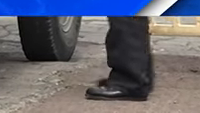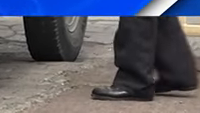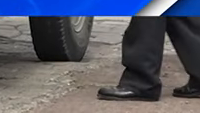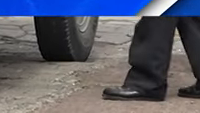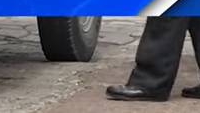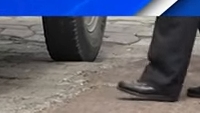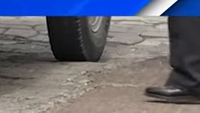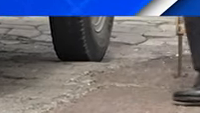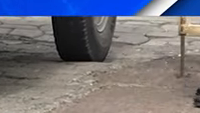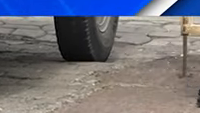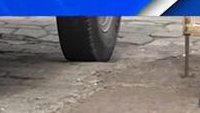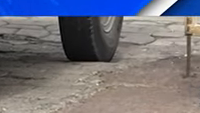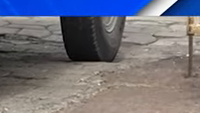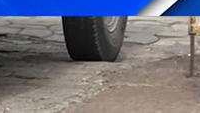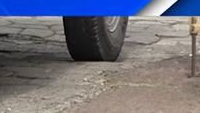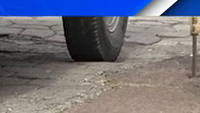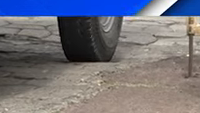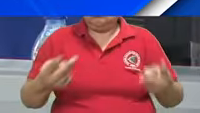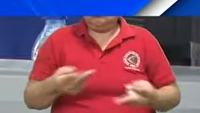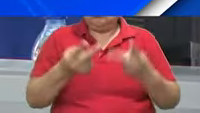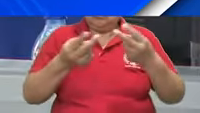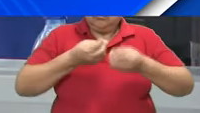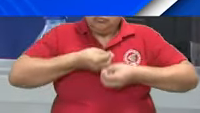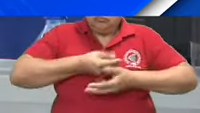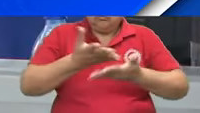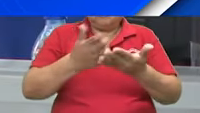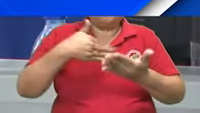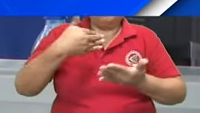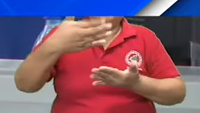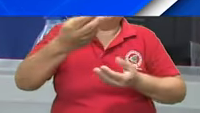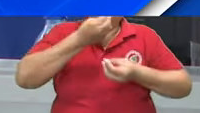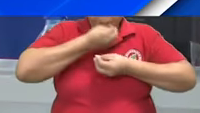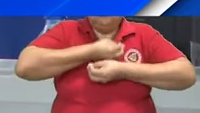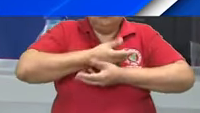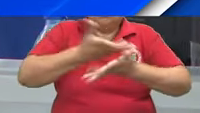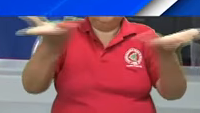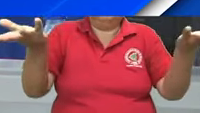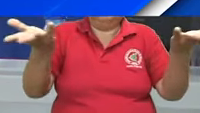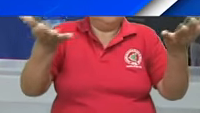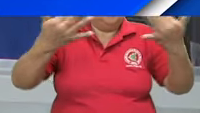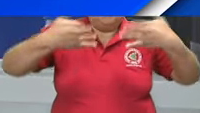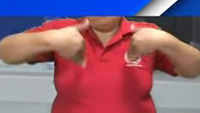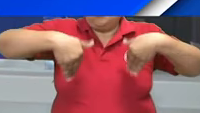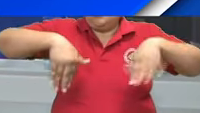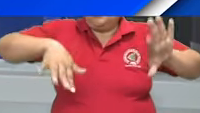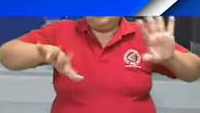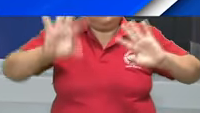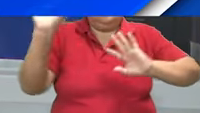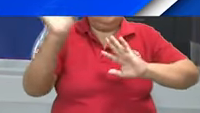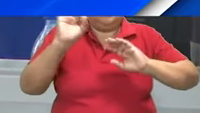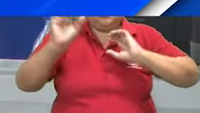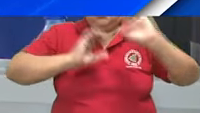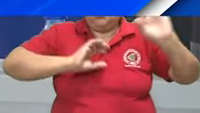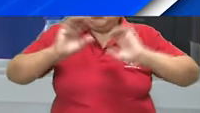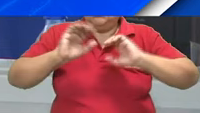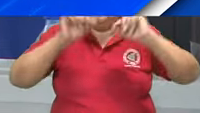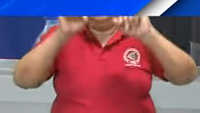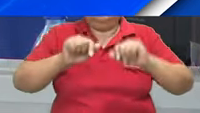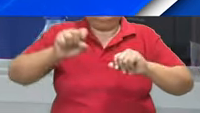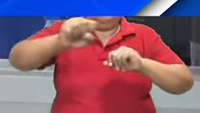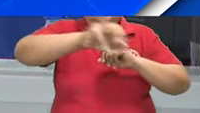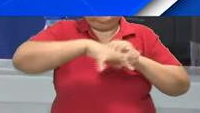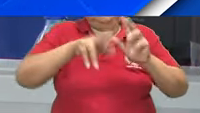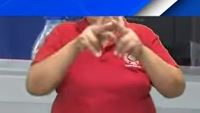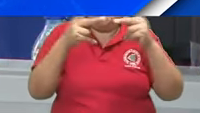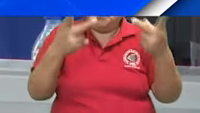ley entrará en vigencia a partir de su publicación por cualquier medio de comunicación